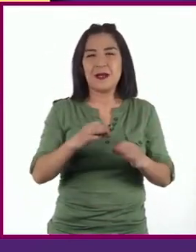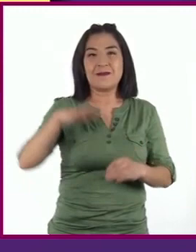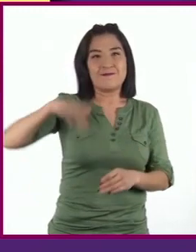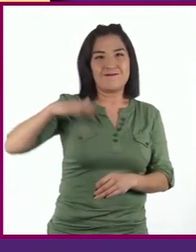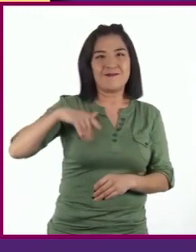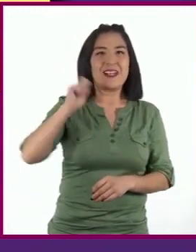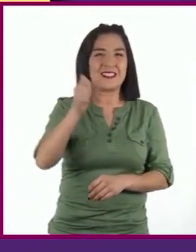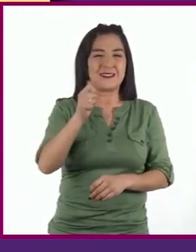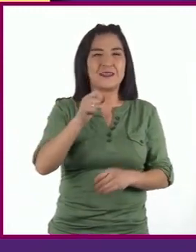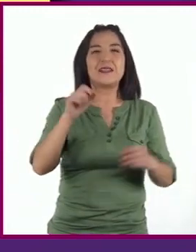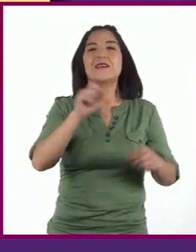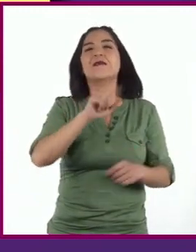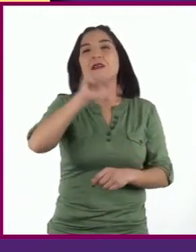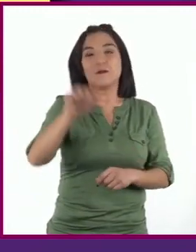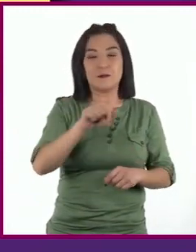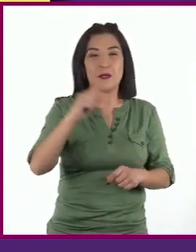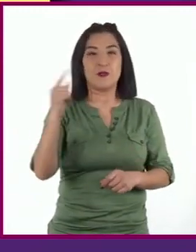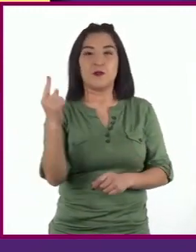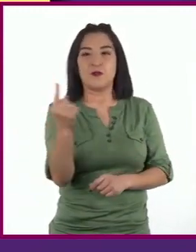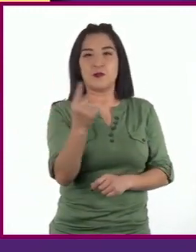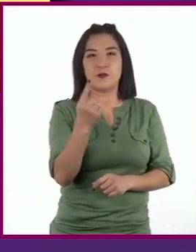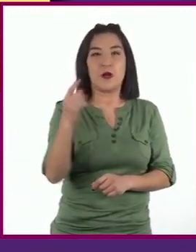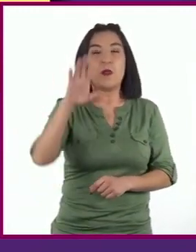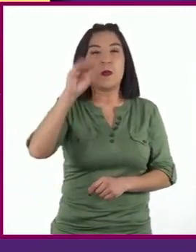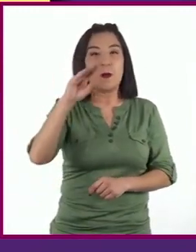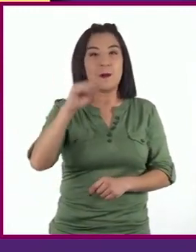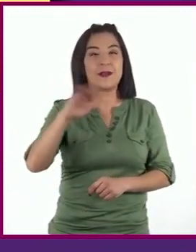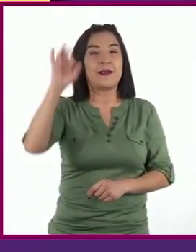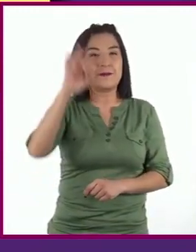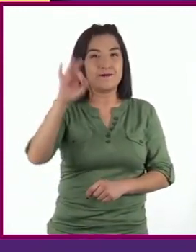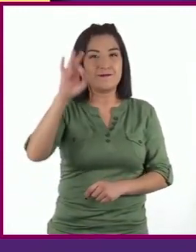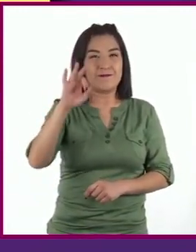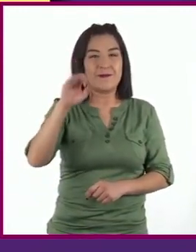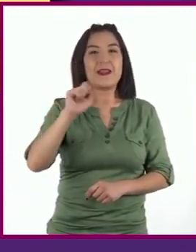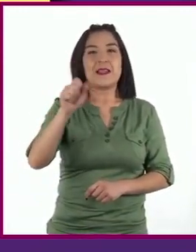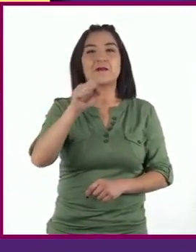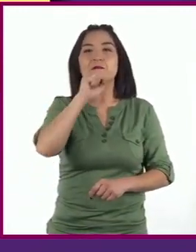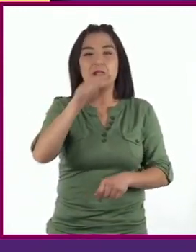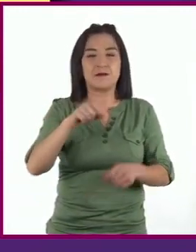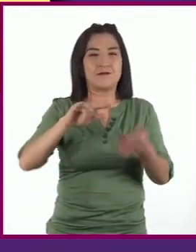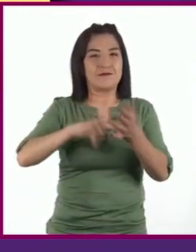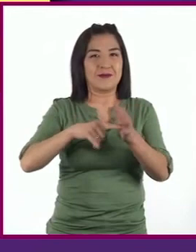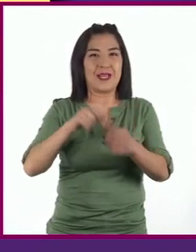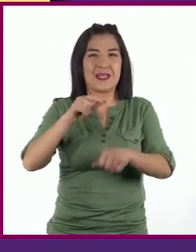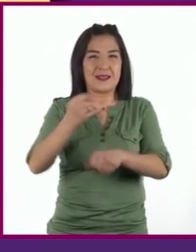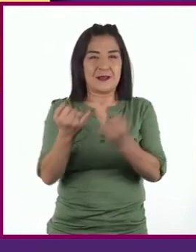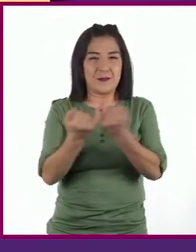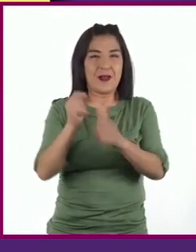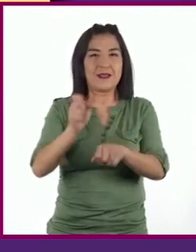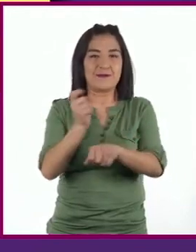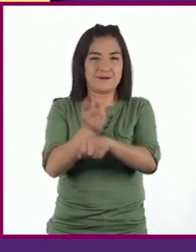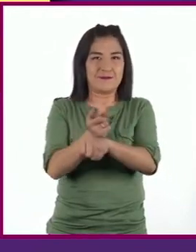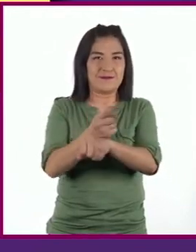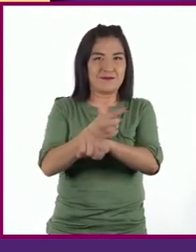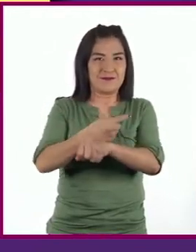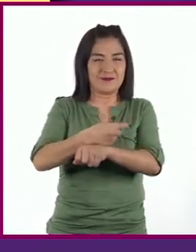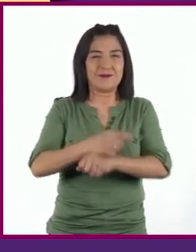anterior después de haberla girado 90 grados en sentido contrario a las manecillas del